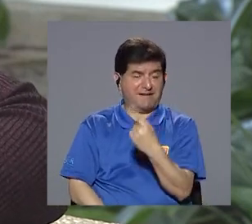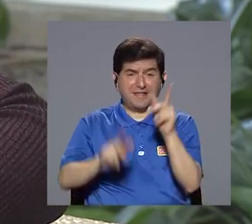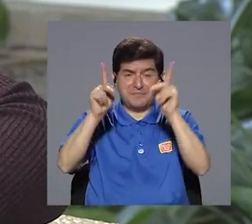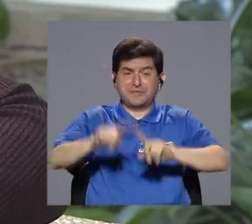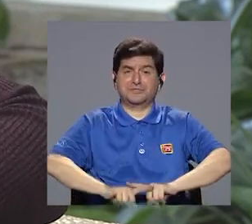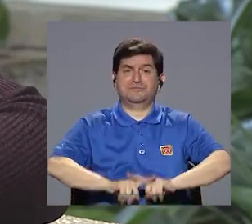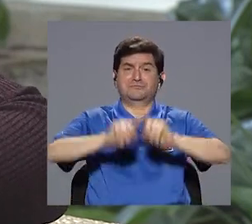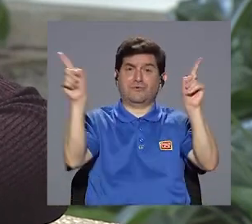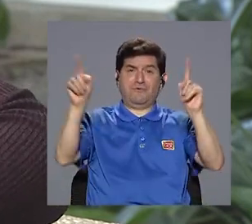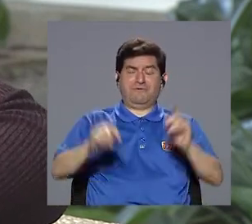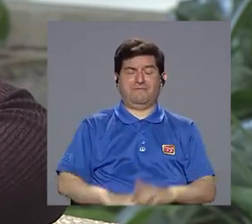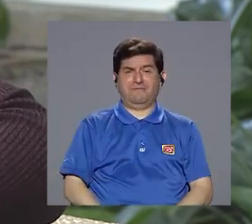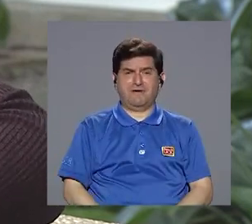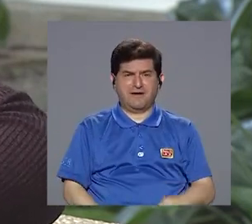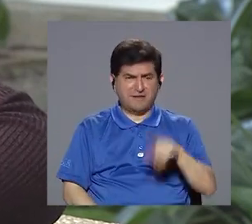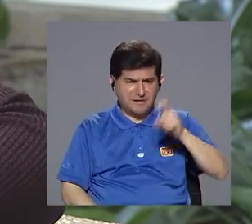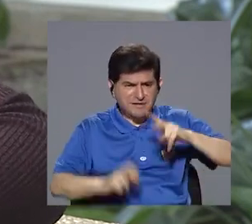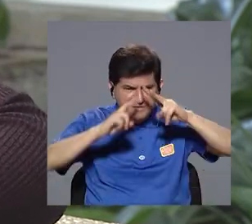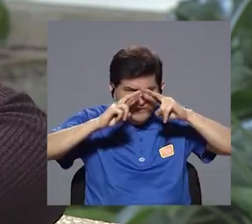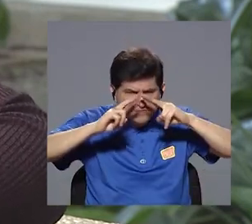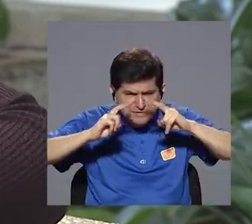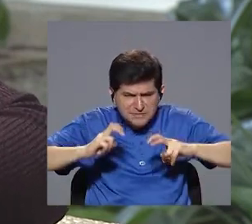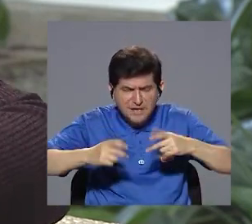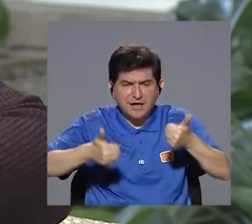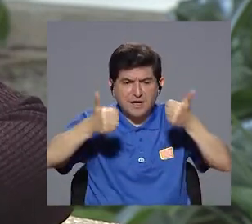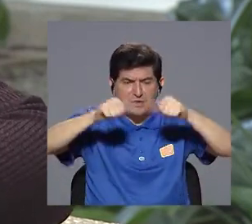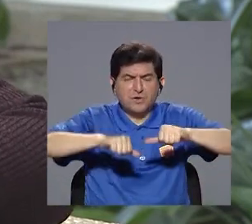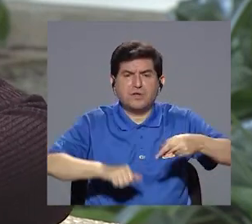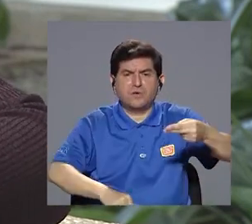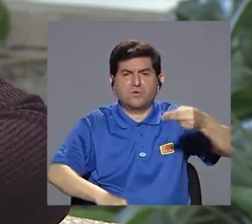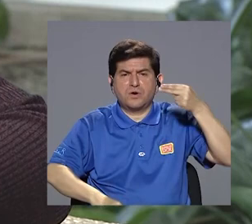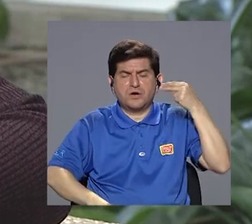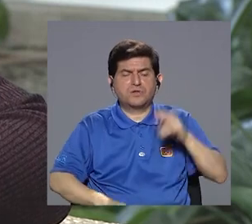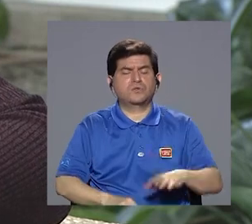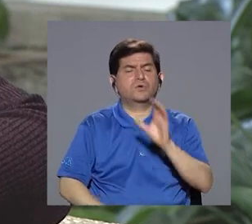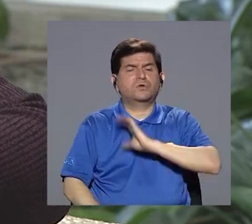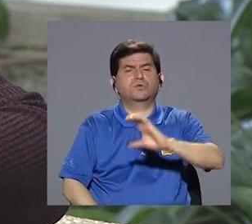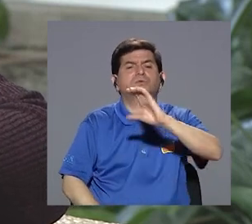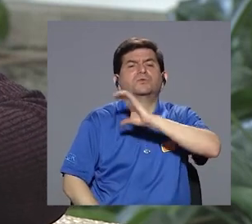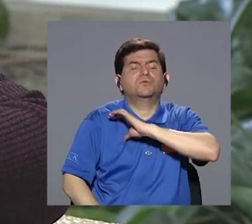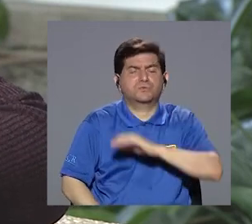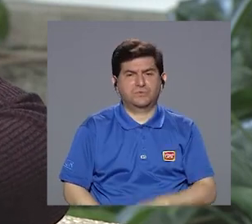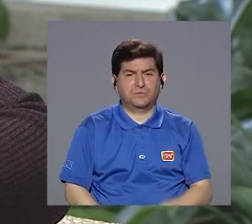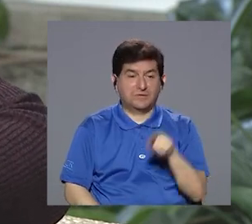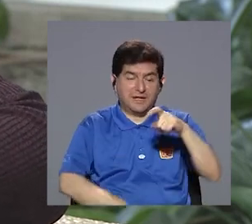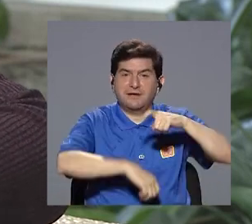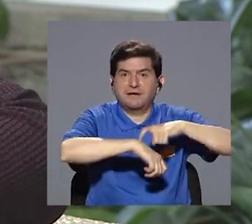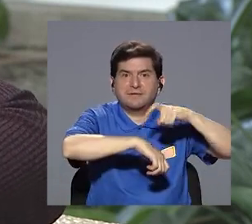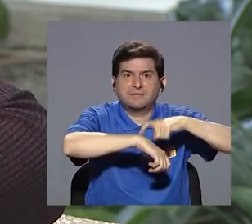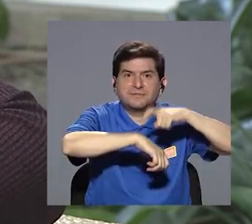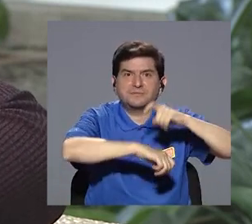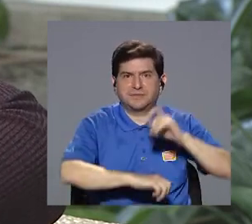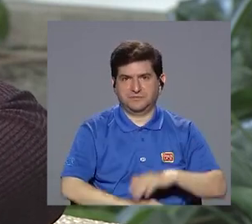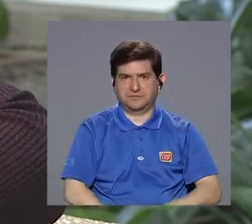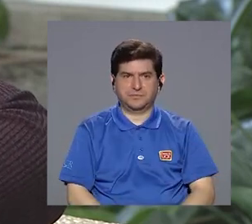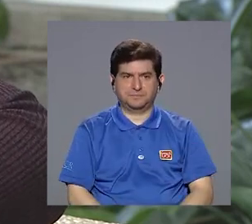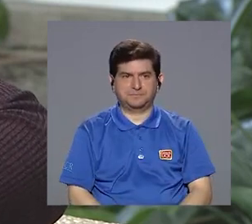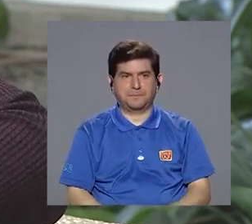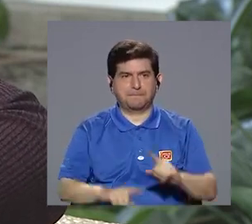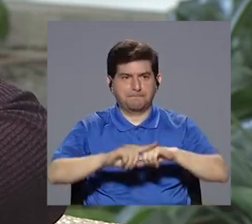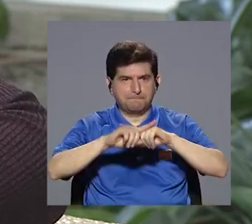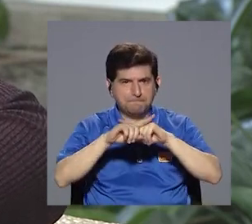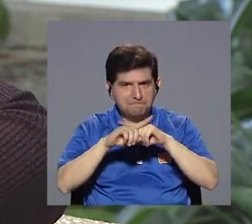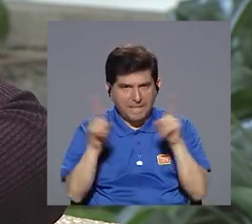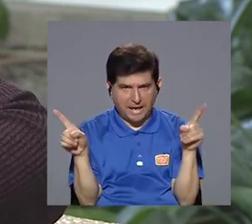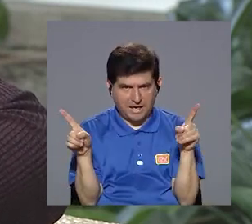es diferente, cada uno de los casos hay que analizarlos de acuerdo a los antecedentes de sus conductas en ese momento.